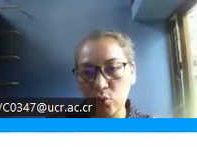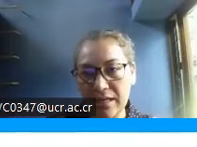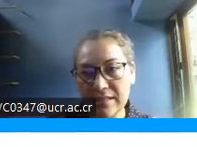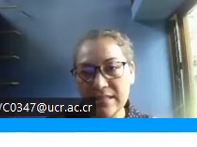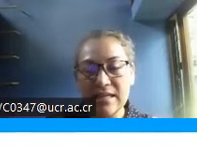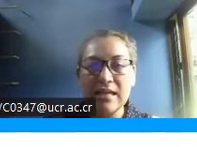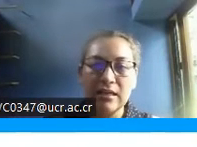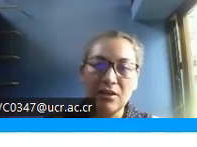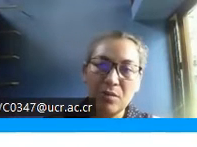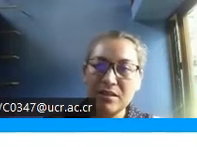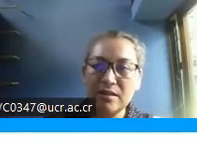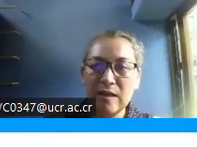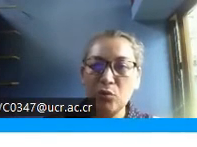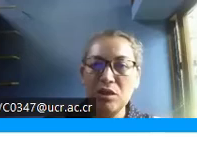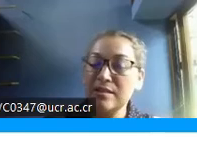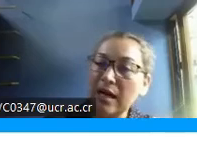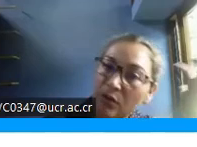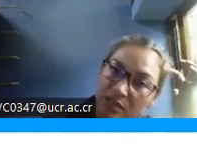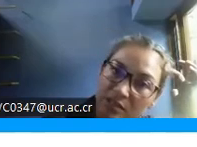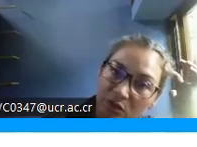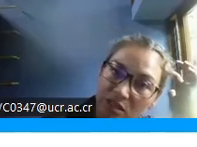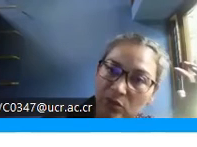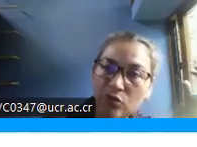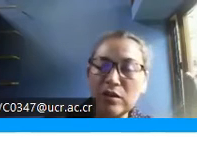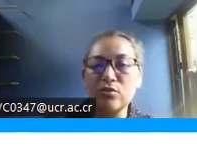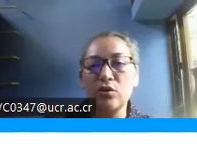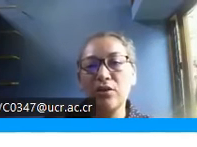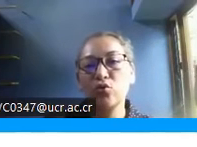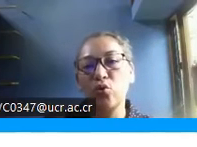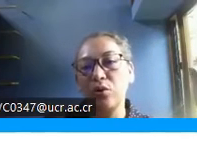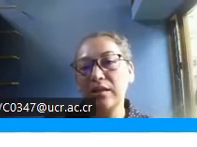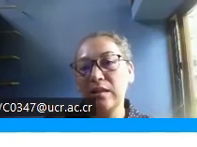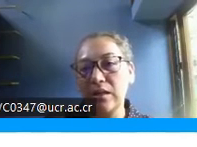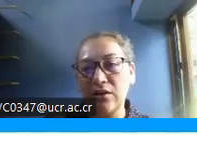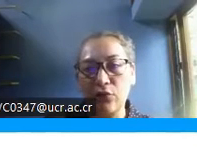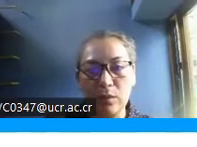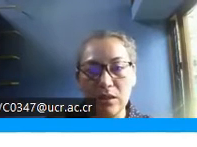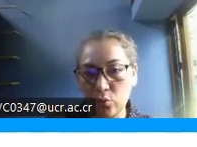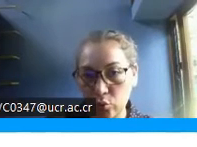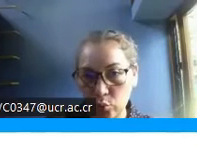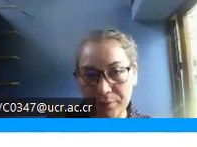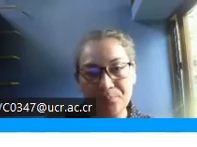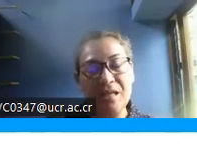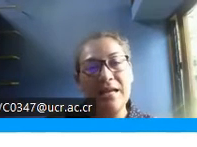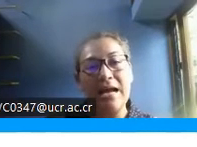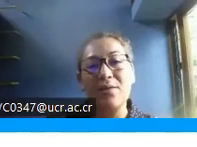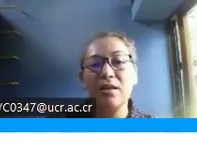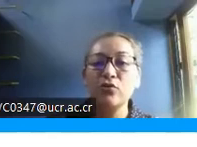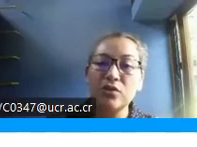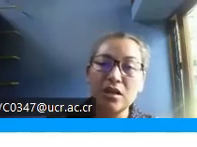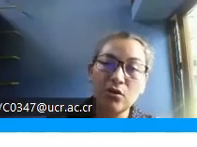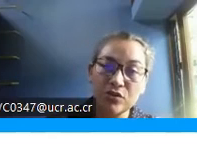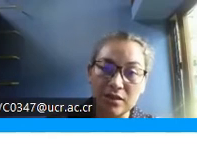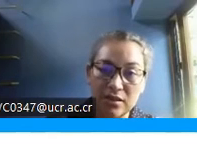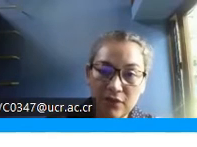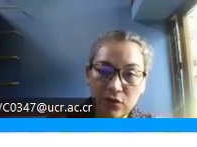videos culturales que lo que presentan a la audiencia son aspectos relacionados con una determinada forma de cultura. Hay